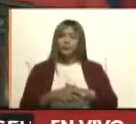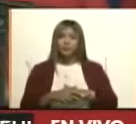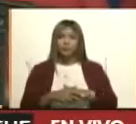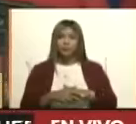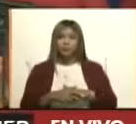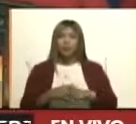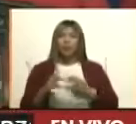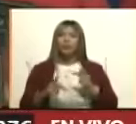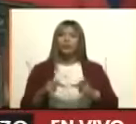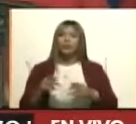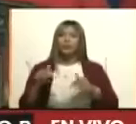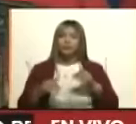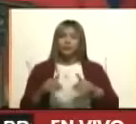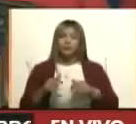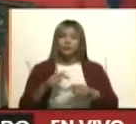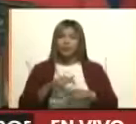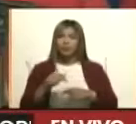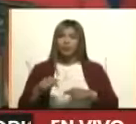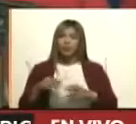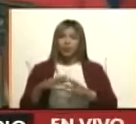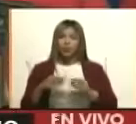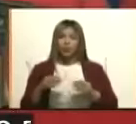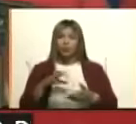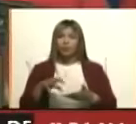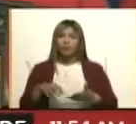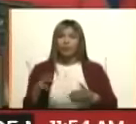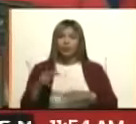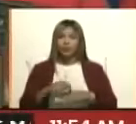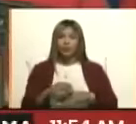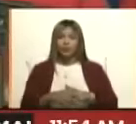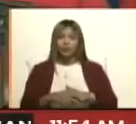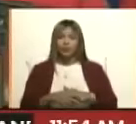procesos de votación, estaremos desplegados en todo el territorio